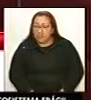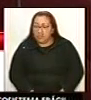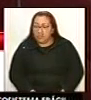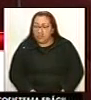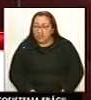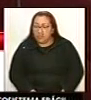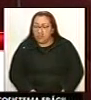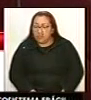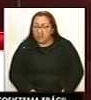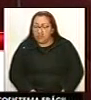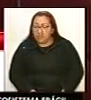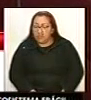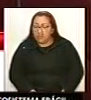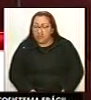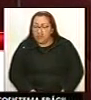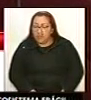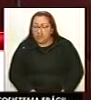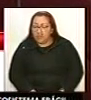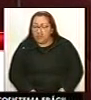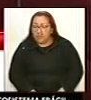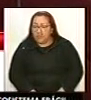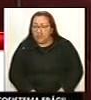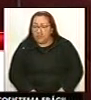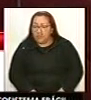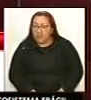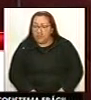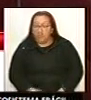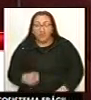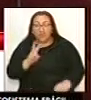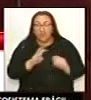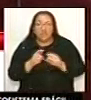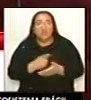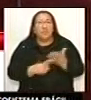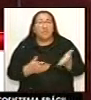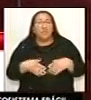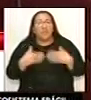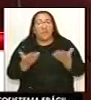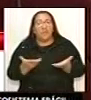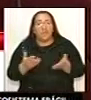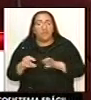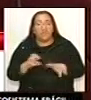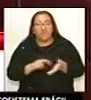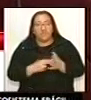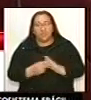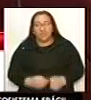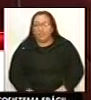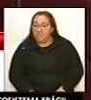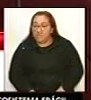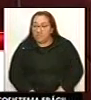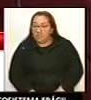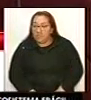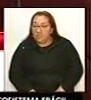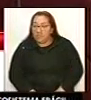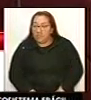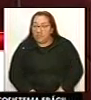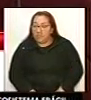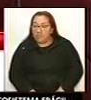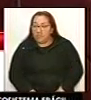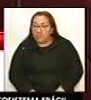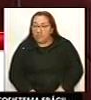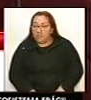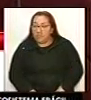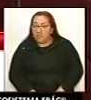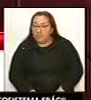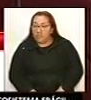su análisis, ¿por qué se dio, o qué, a qué se puede haber debido, a pesar de que usted dice que no